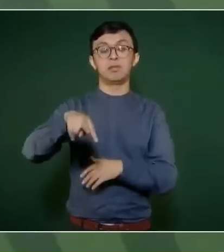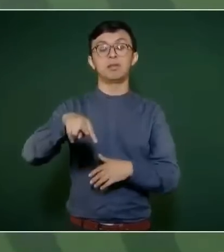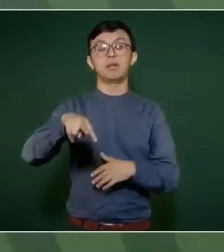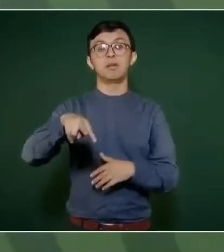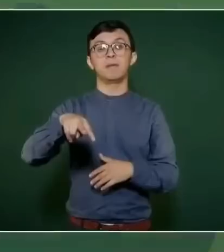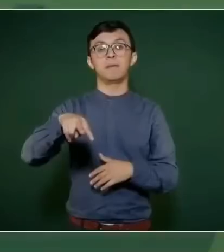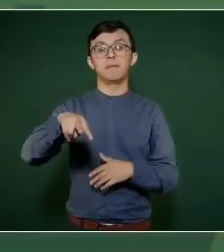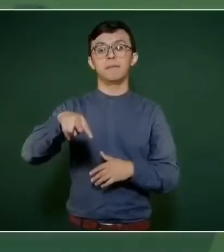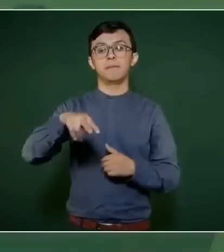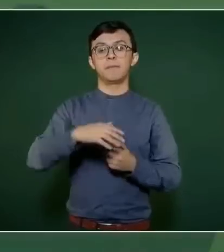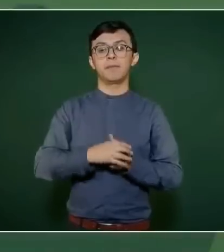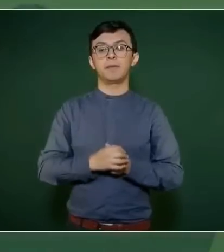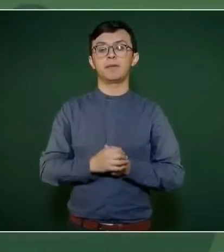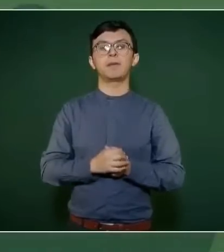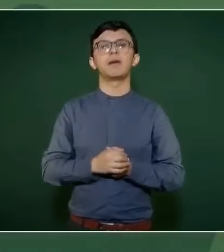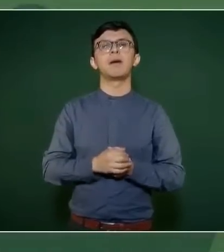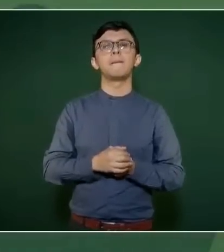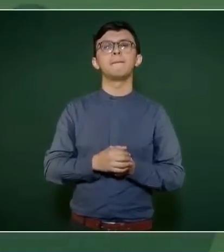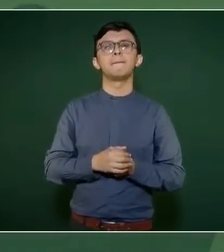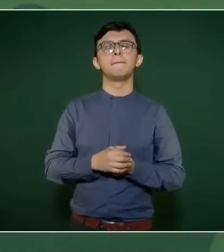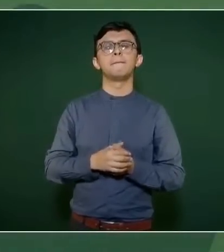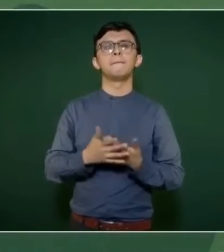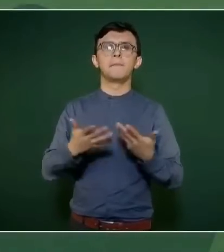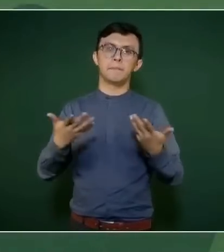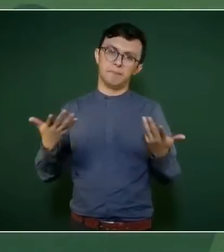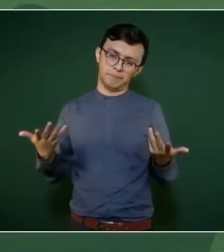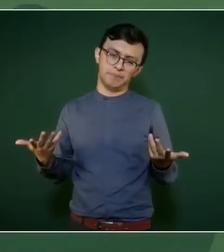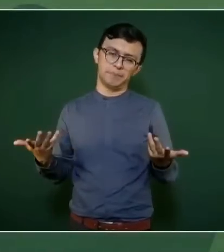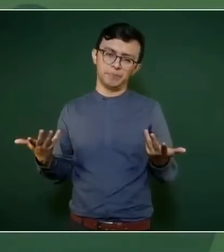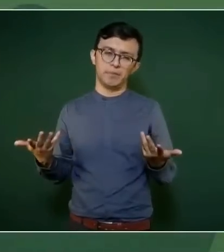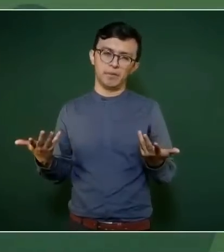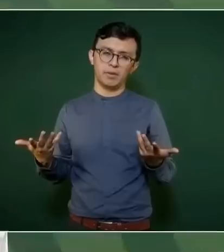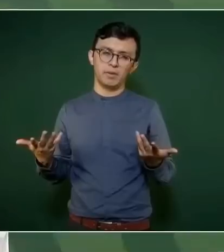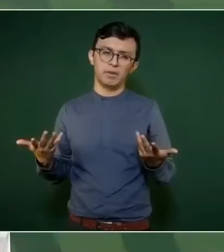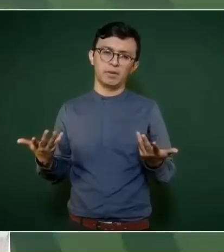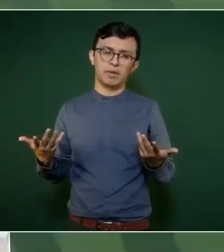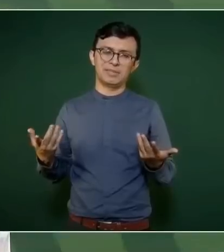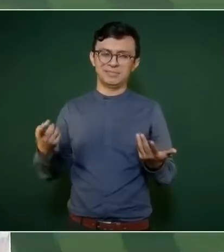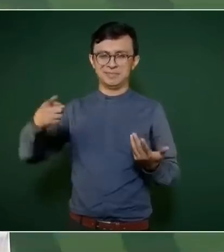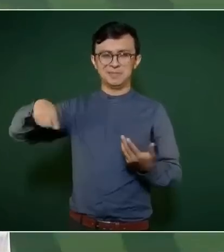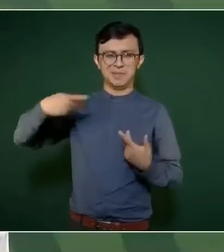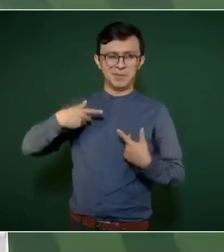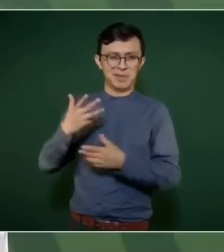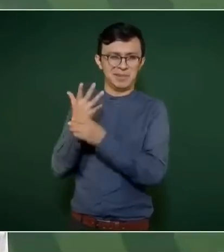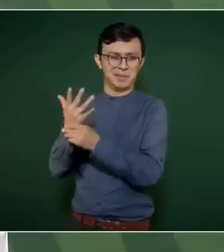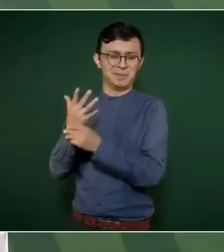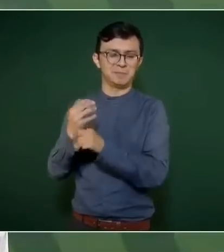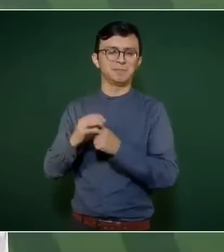y ahora sí que, ¿cómo se dice?